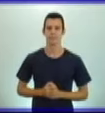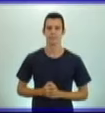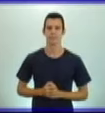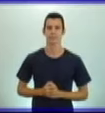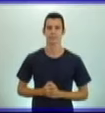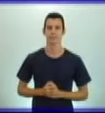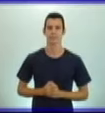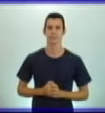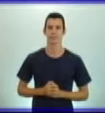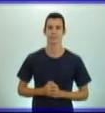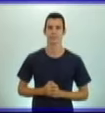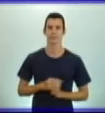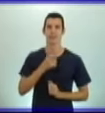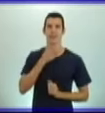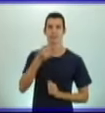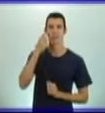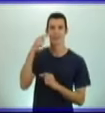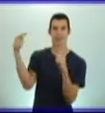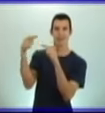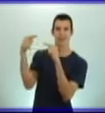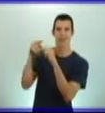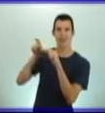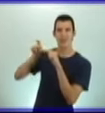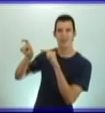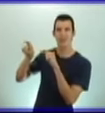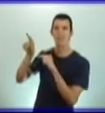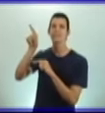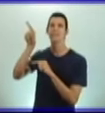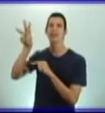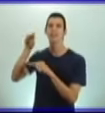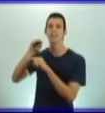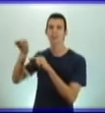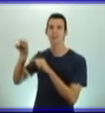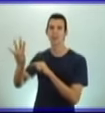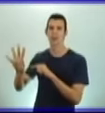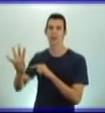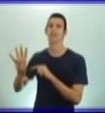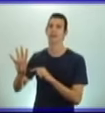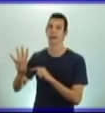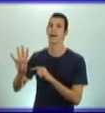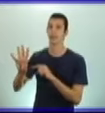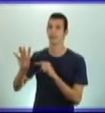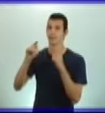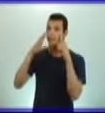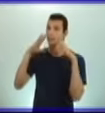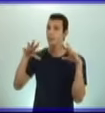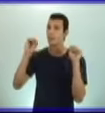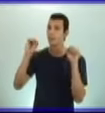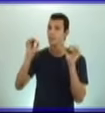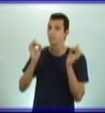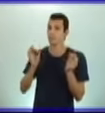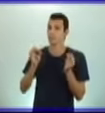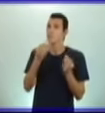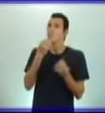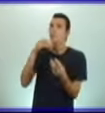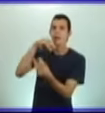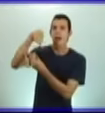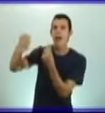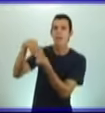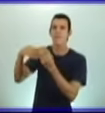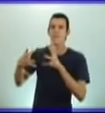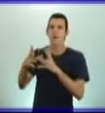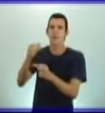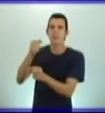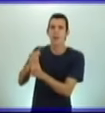es 13 sobre 4. Como ven, estos aspectos que hemos señalado sirven para cualquier tipo de función.